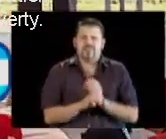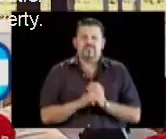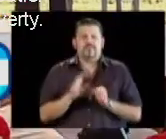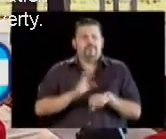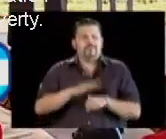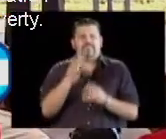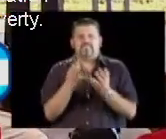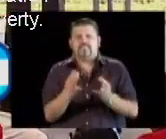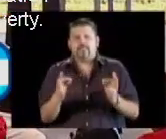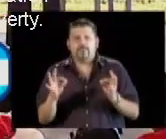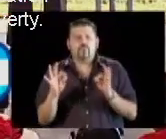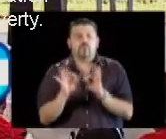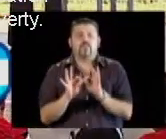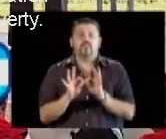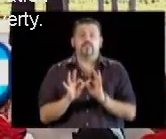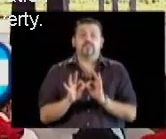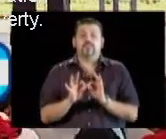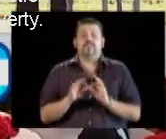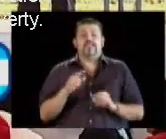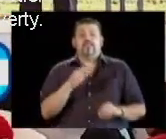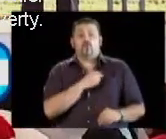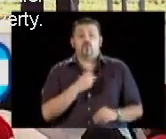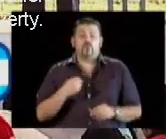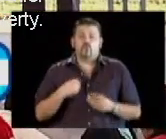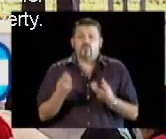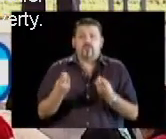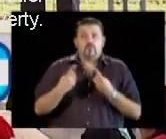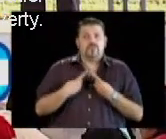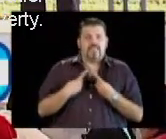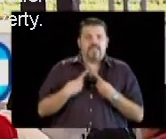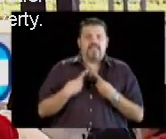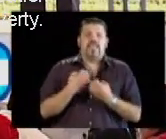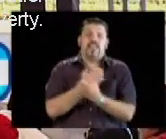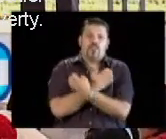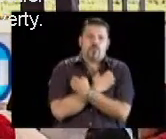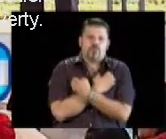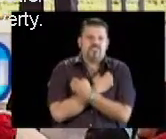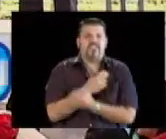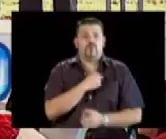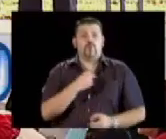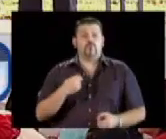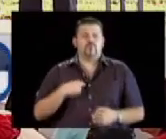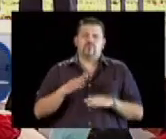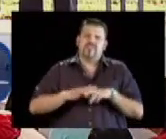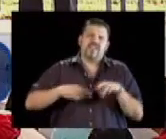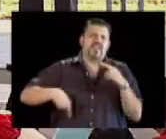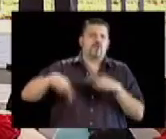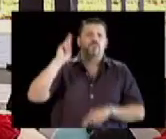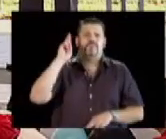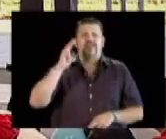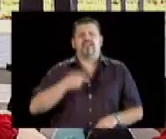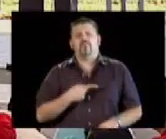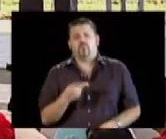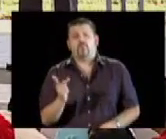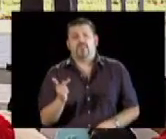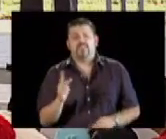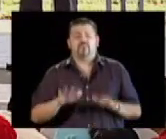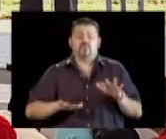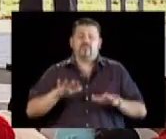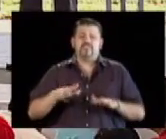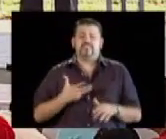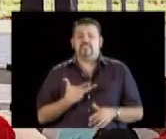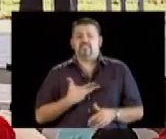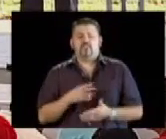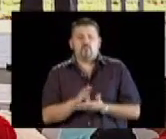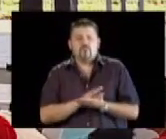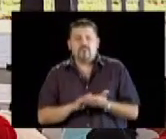Una de las cosas más importantes que nos da la educación es superar la pobreza. Nosotros estamos, como todos ustedes vieron,